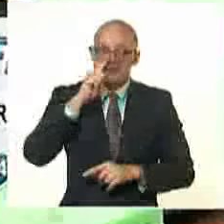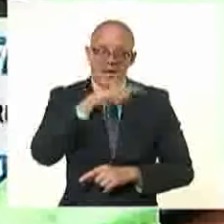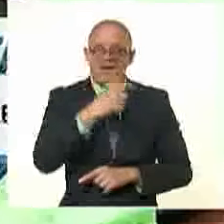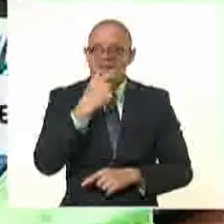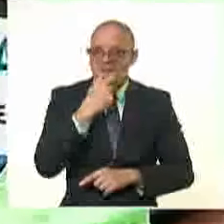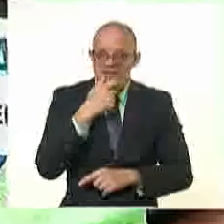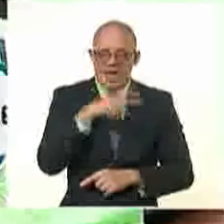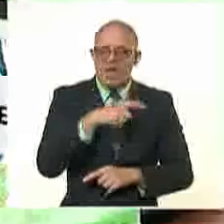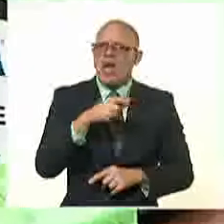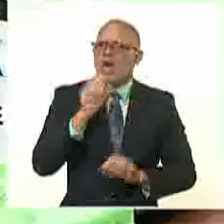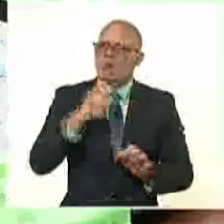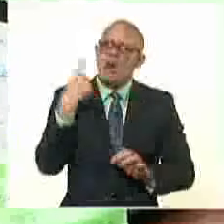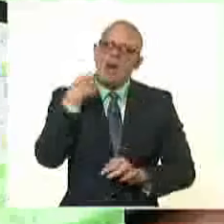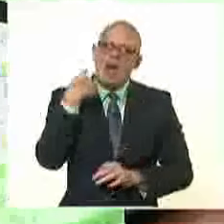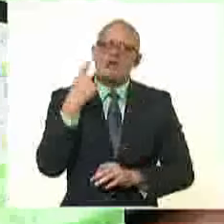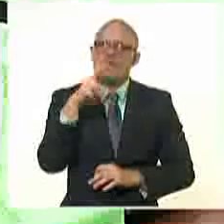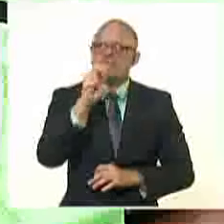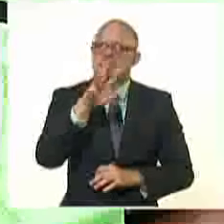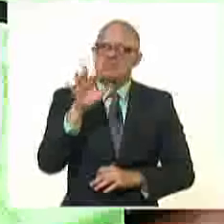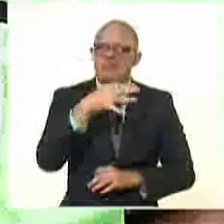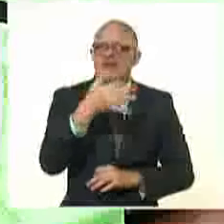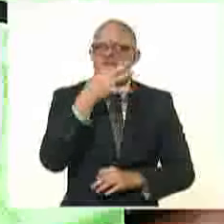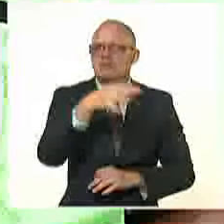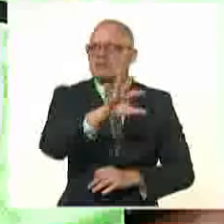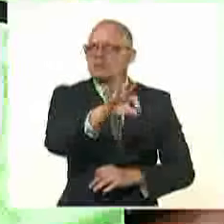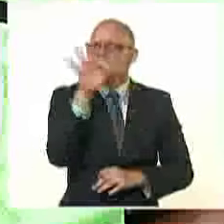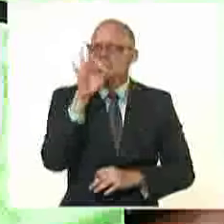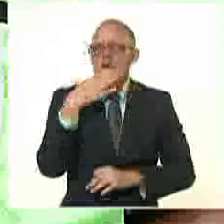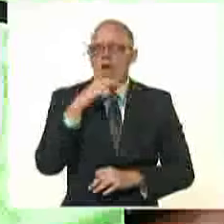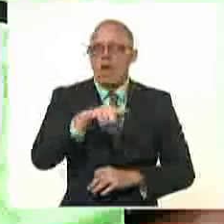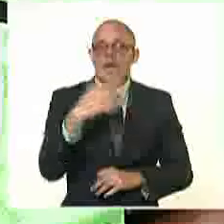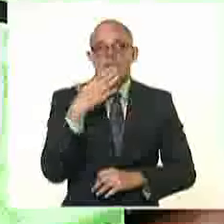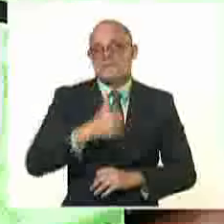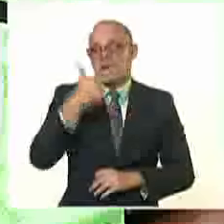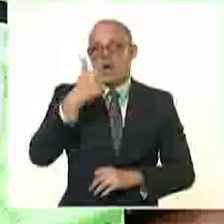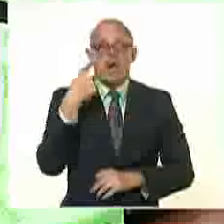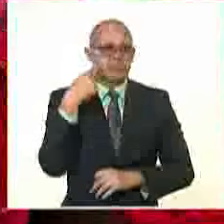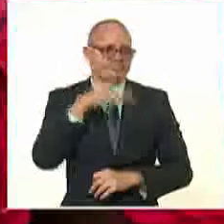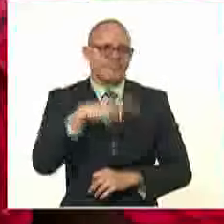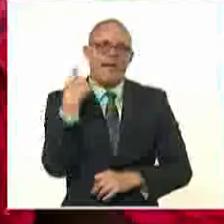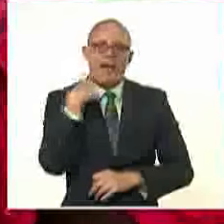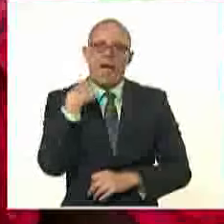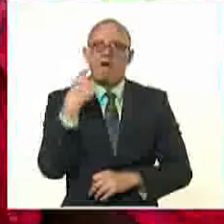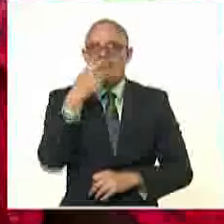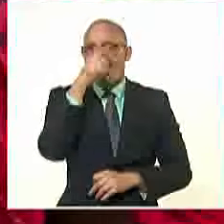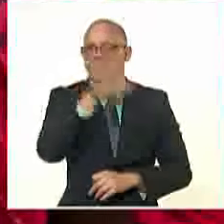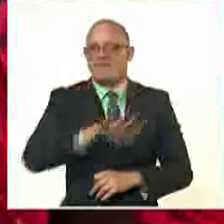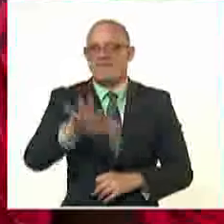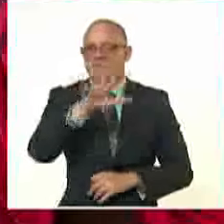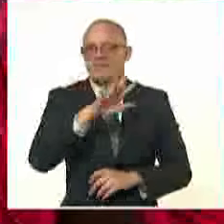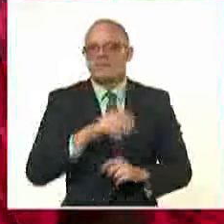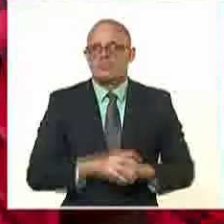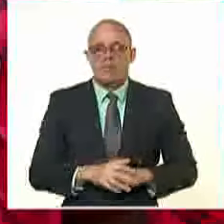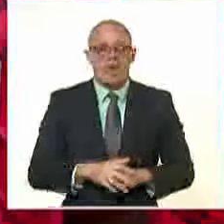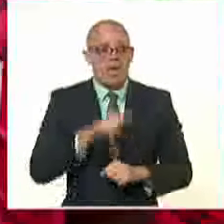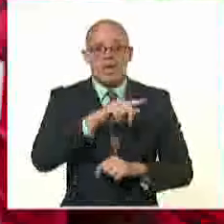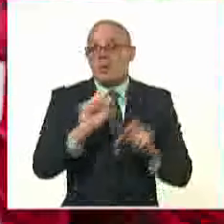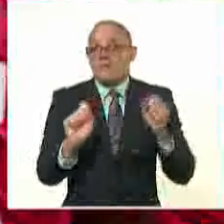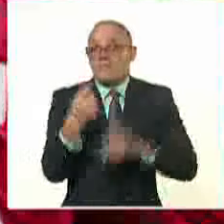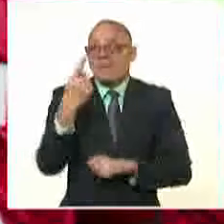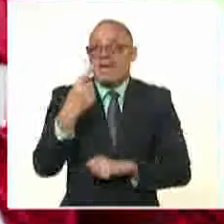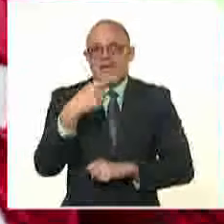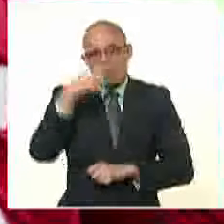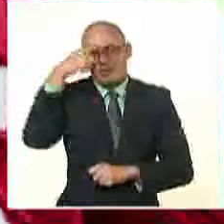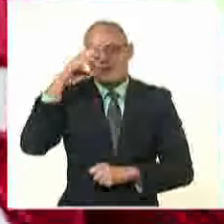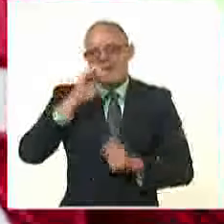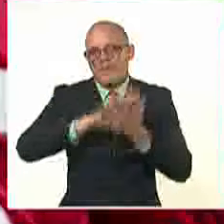en 2025 árbitro del año por la Confederación Africana de Fútbol. Y va a ser el primer árbitro somalí en